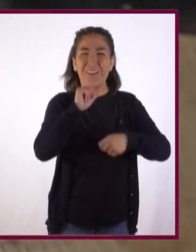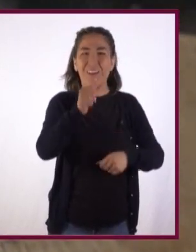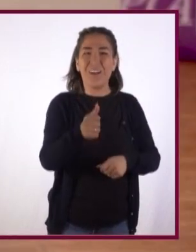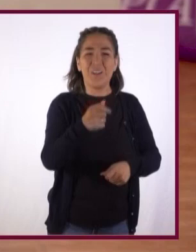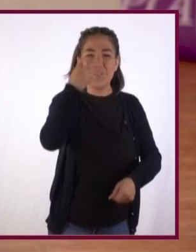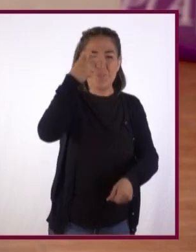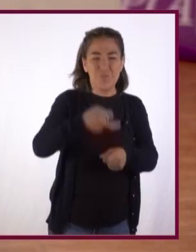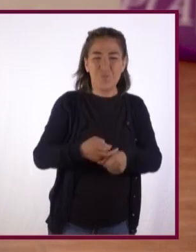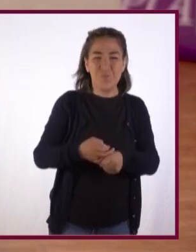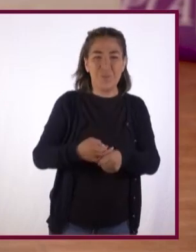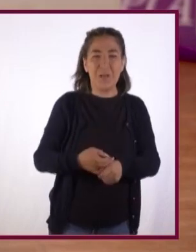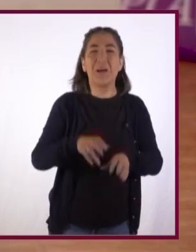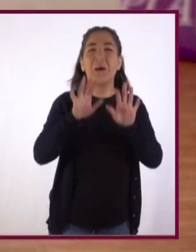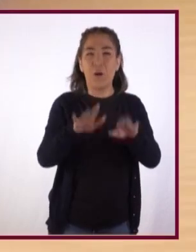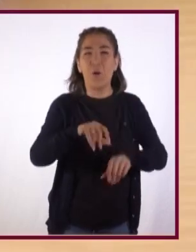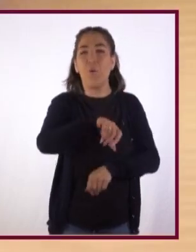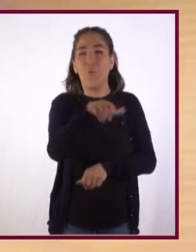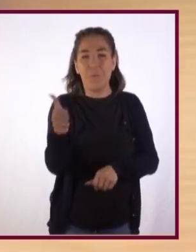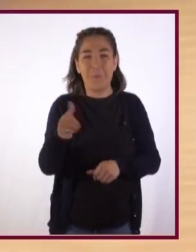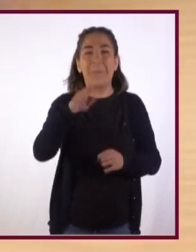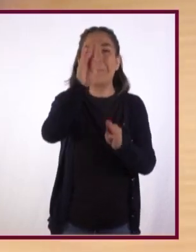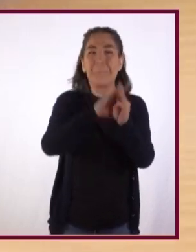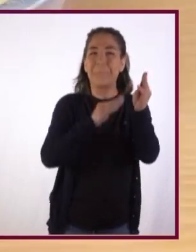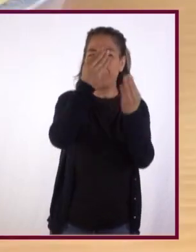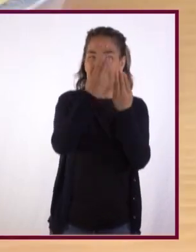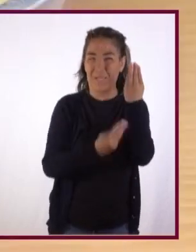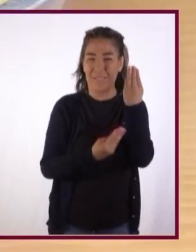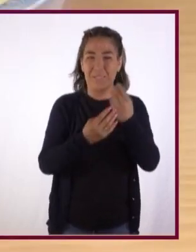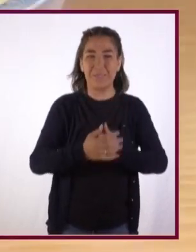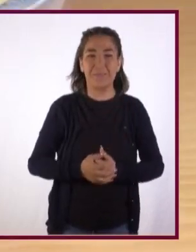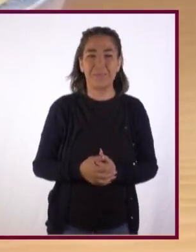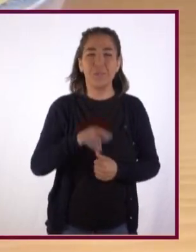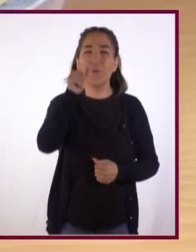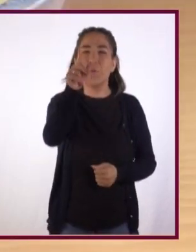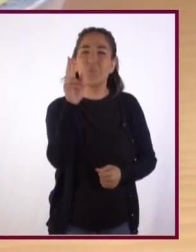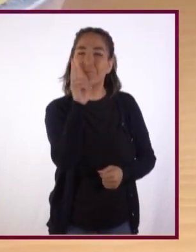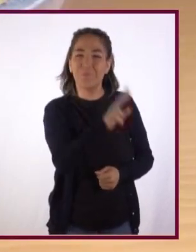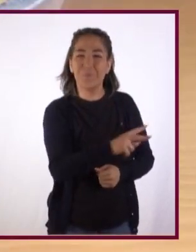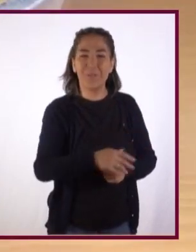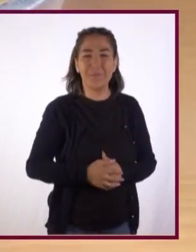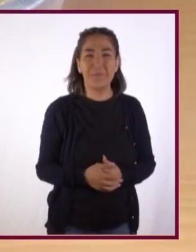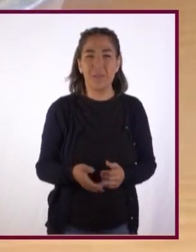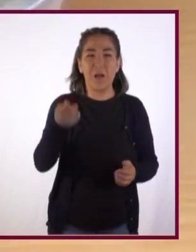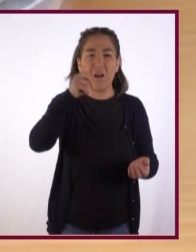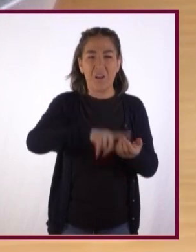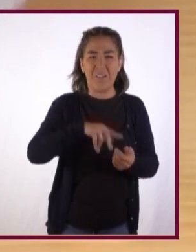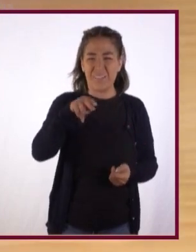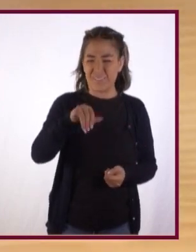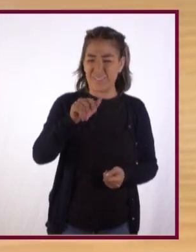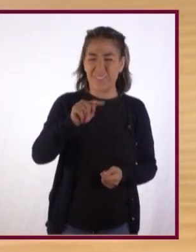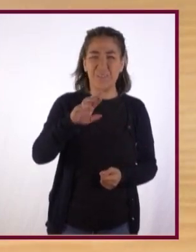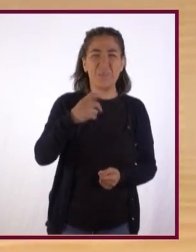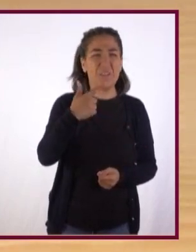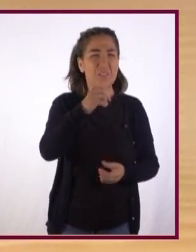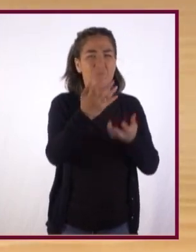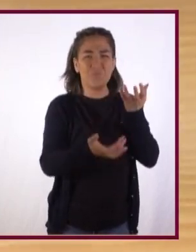¿no? Vamos a ver a continuación un plátano. Observemos cómo actúa el